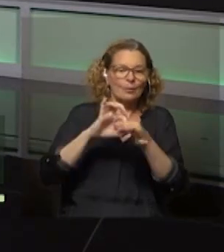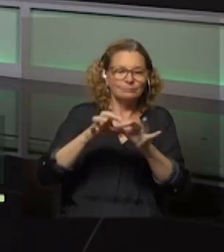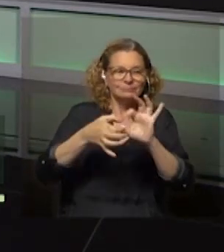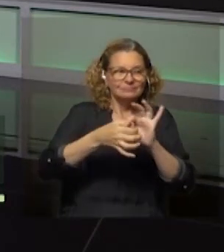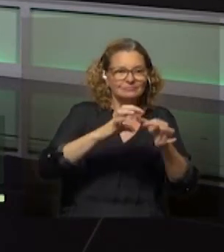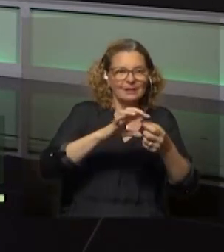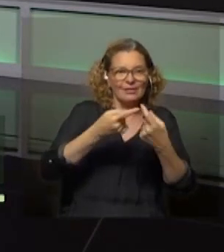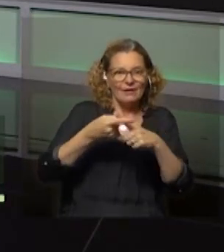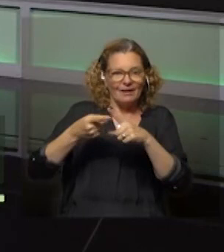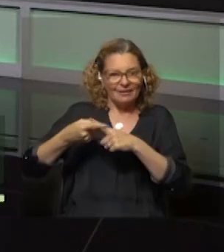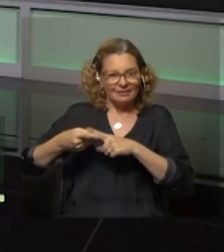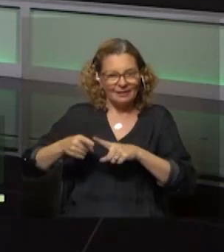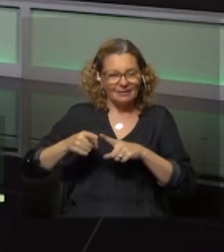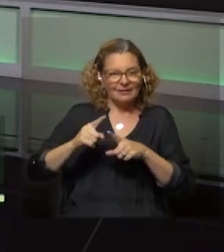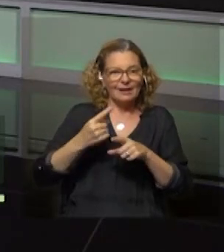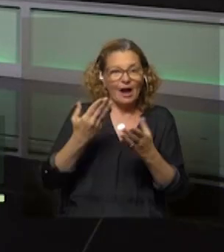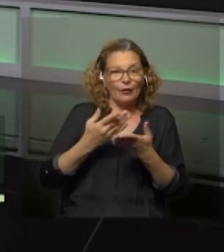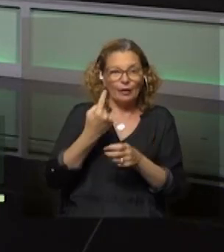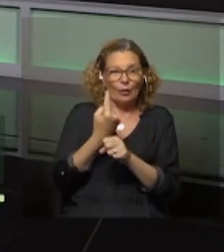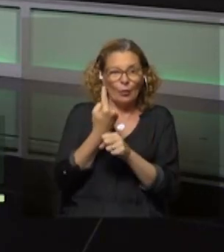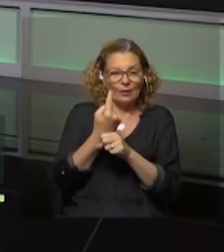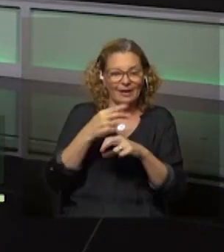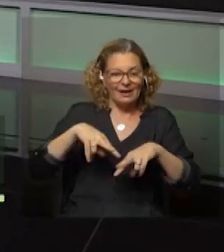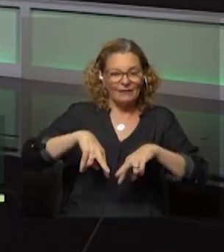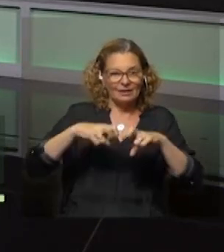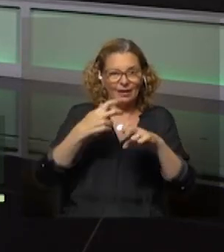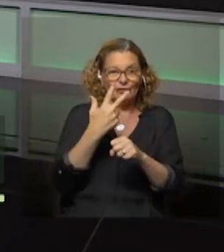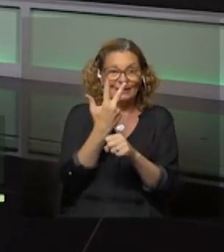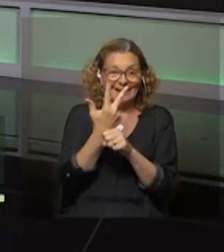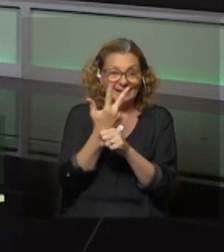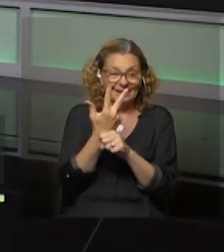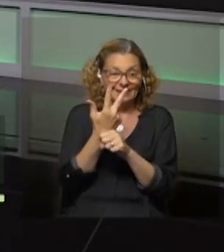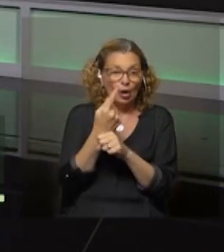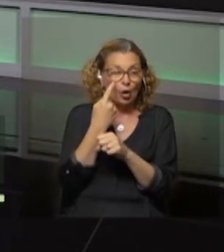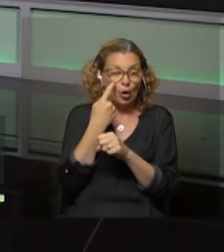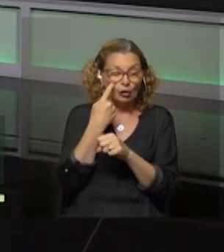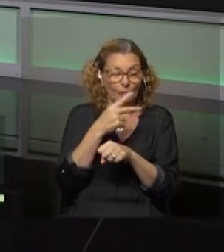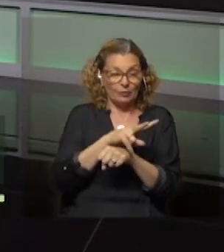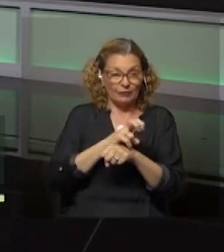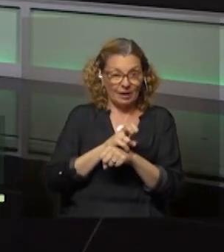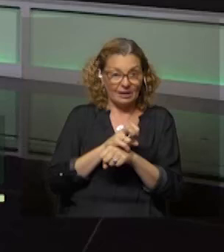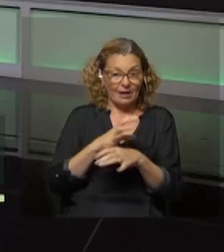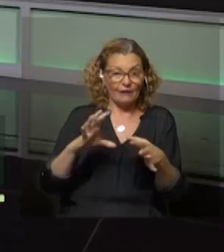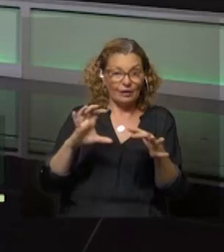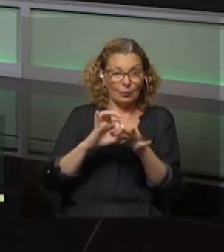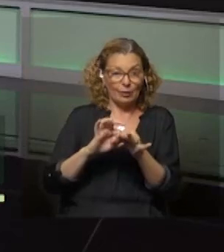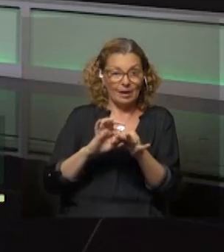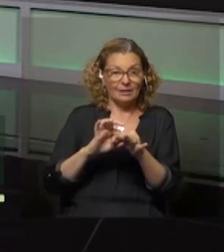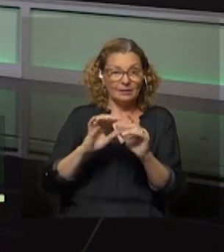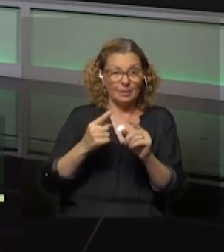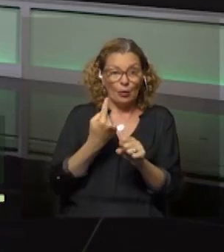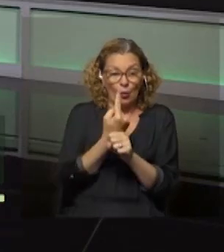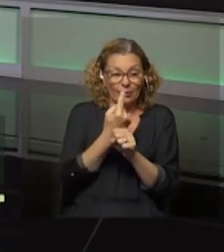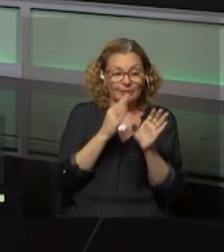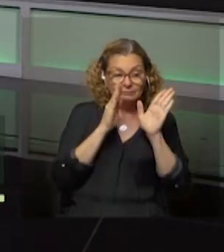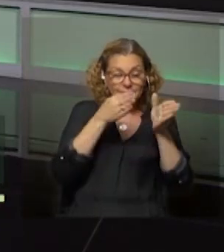que ahora es una de las tres investigaciones que conocimos recientemente que se abrieron en fiscalía vinculadas al caso tesiano una